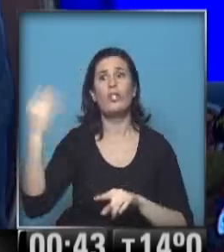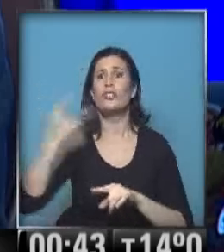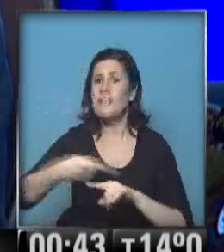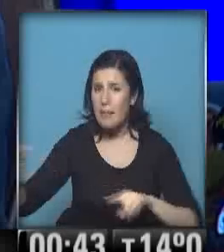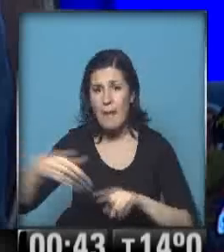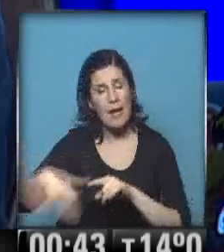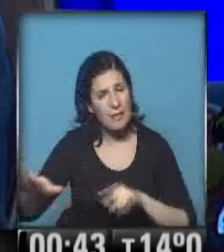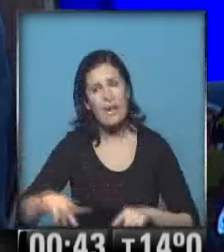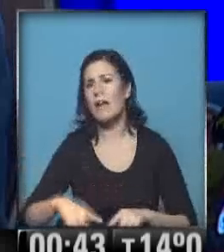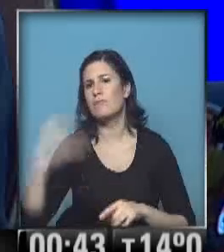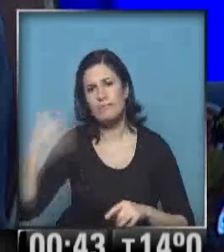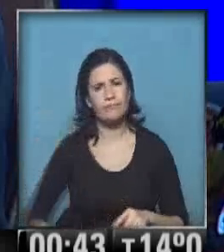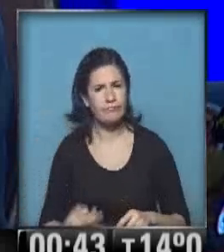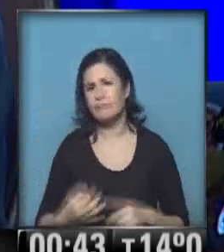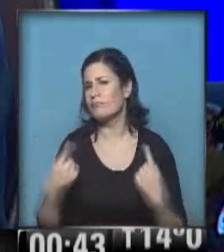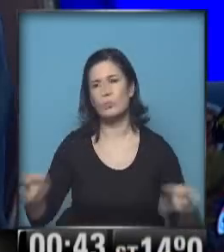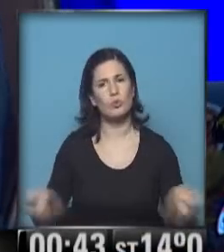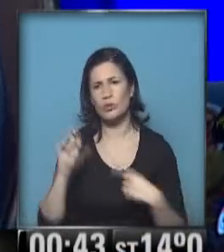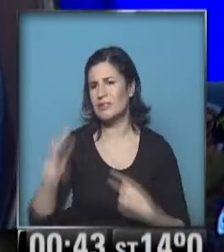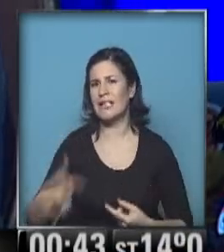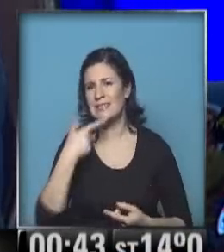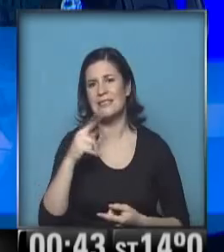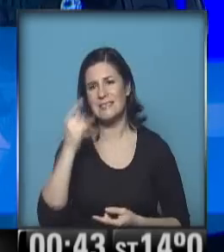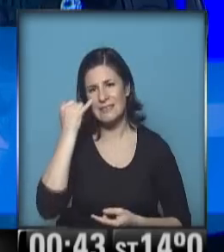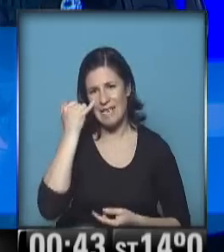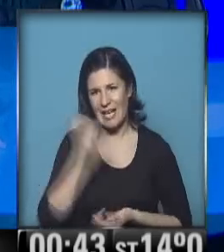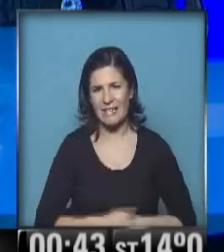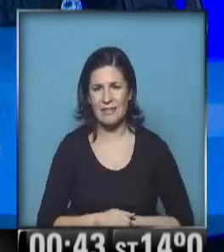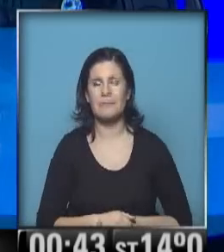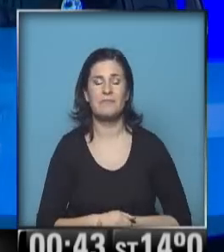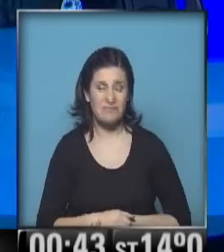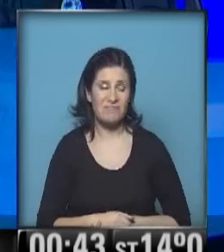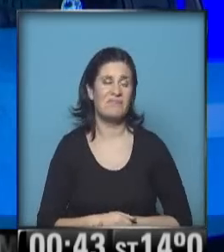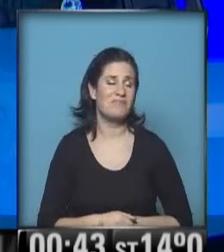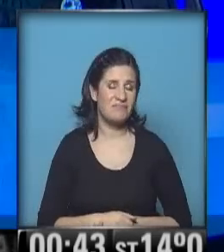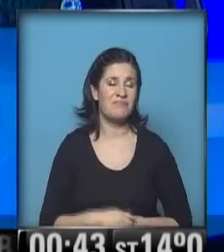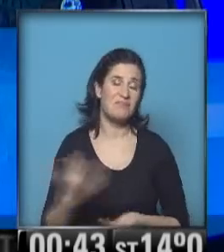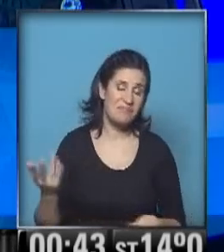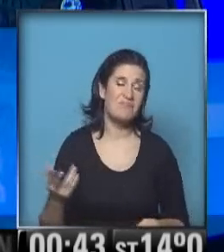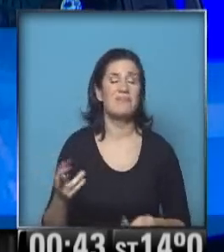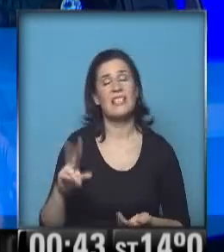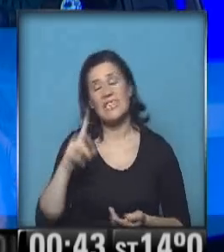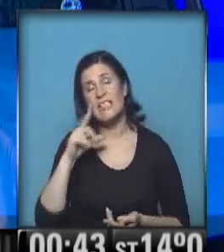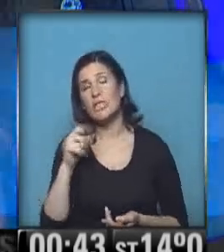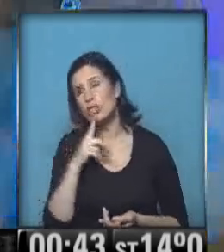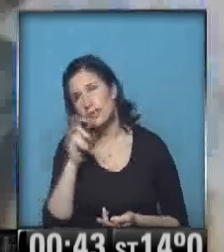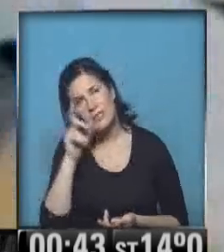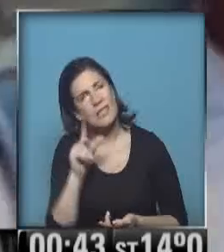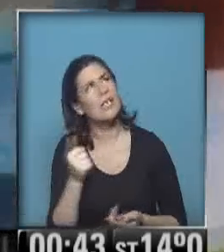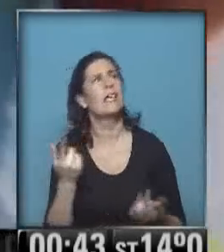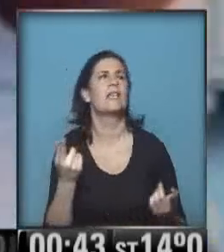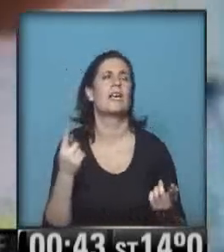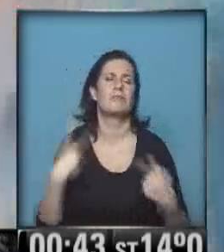semana bailinsonera, le podemos poner. Muy bien. Sí, te van a dar ahí del indio. Ricotera bailinsonera, pongámosle. Es